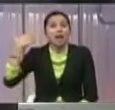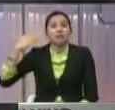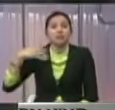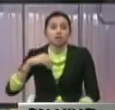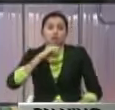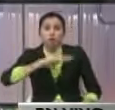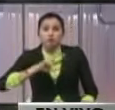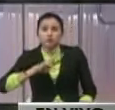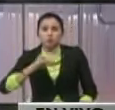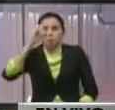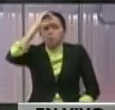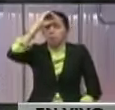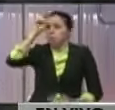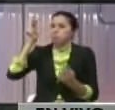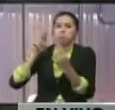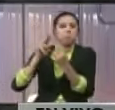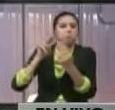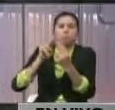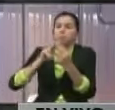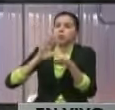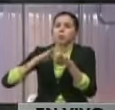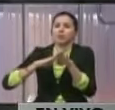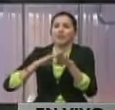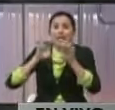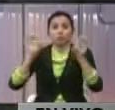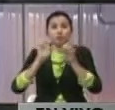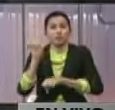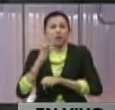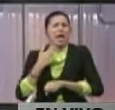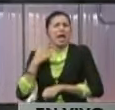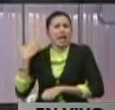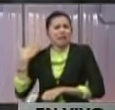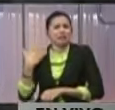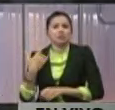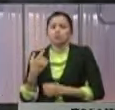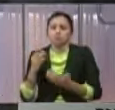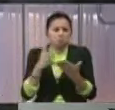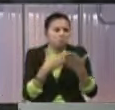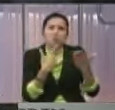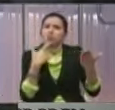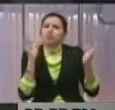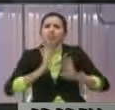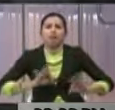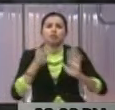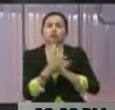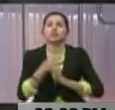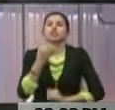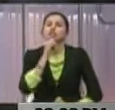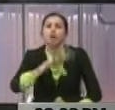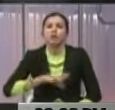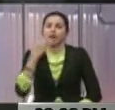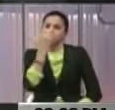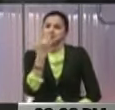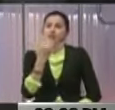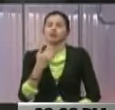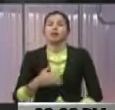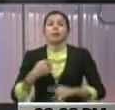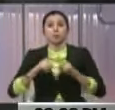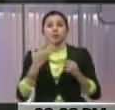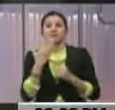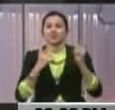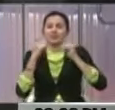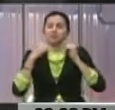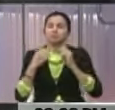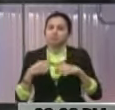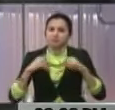historia venezolana, por los mecanismos educativos venezolanos y que el comandante Hugo Chávez nos trajo, así como también el Caribe, que también es